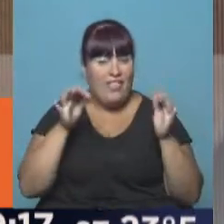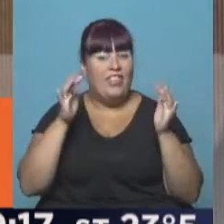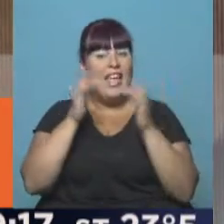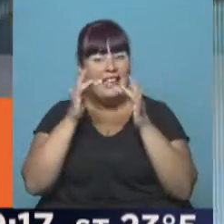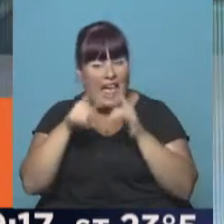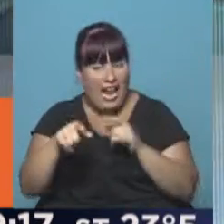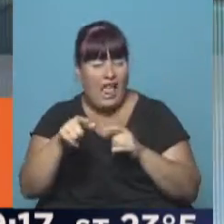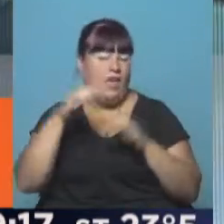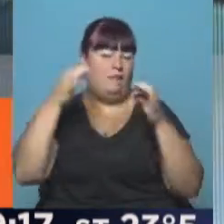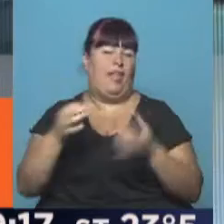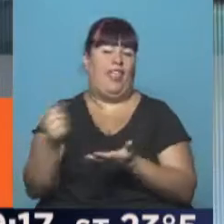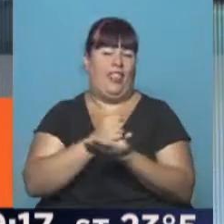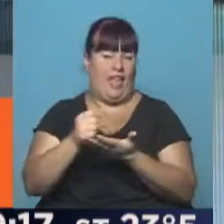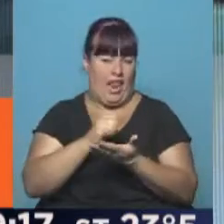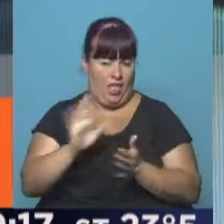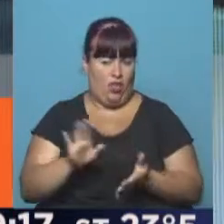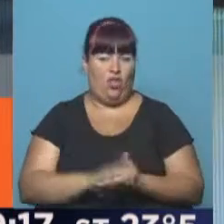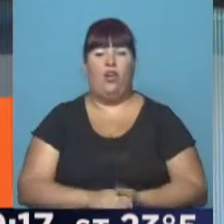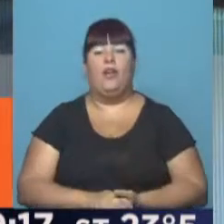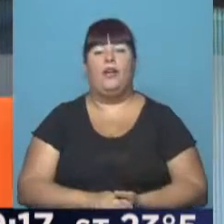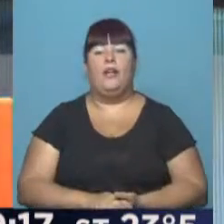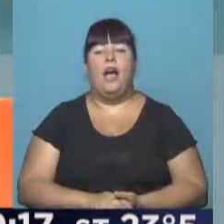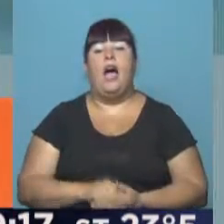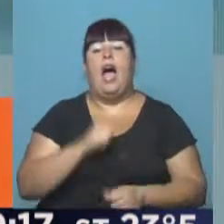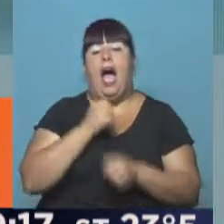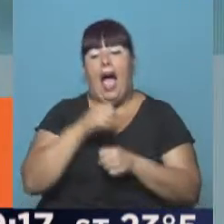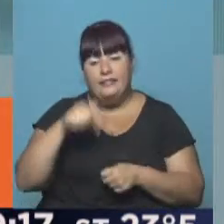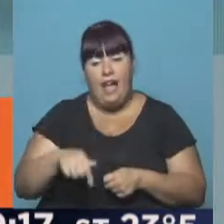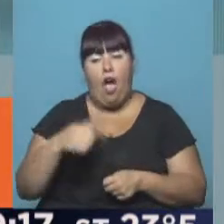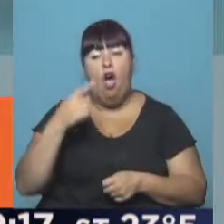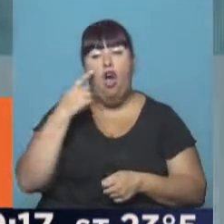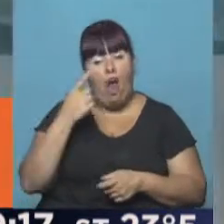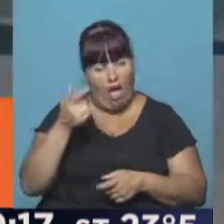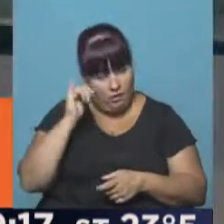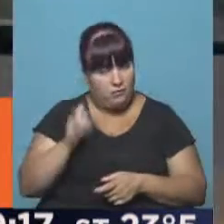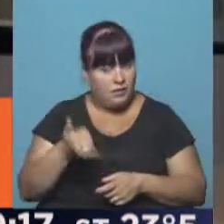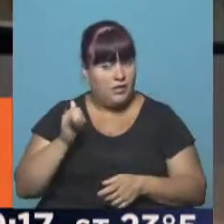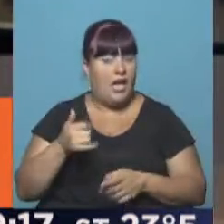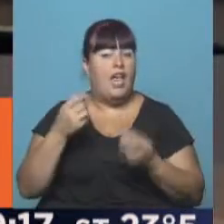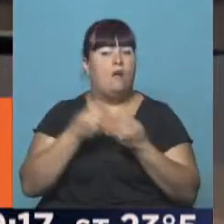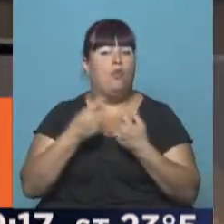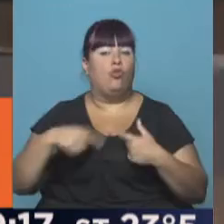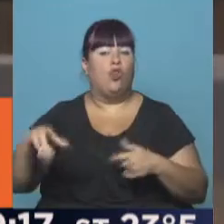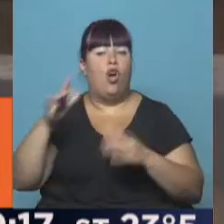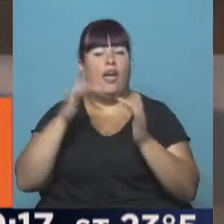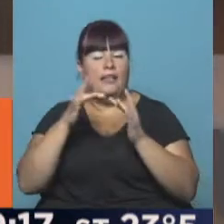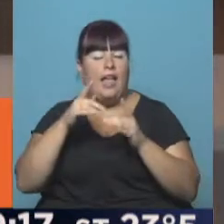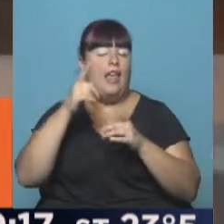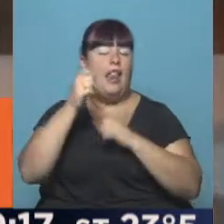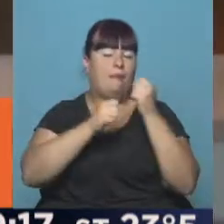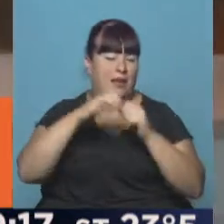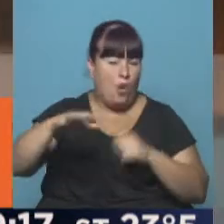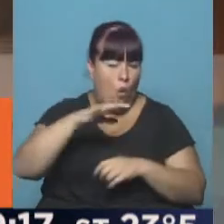tiene tarjeta de crédito hasta el momento vemos que sí que este varios de los sitios y las cadenas en